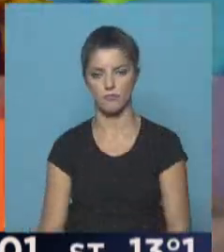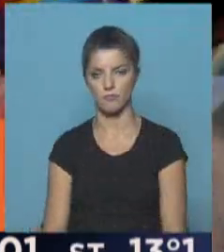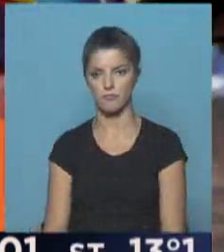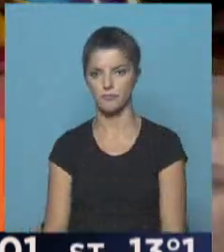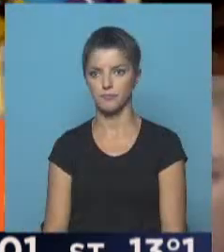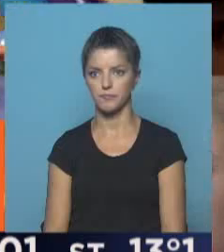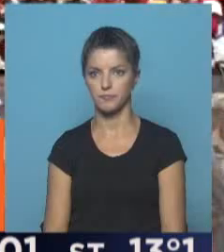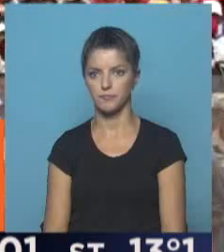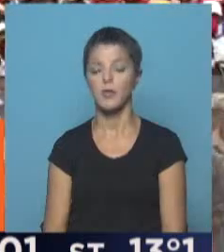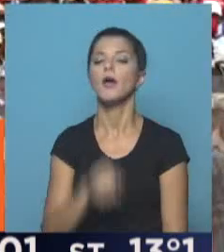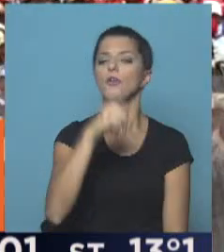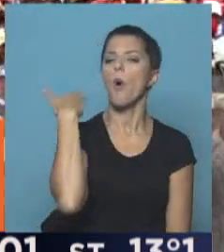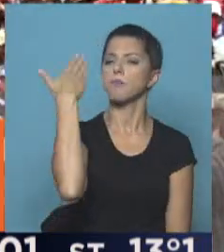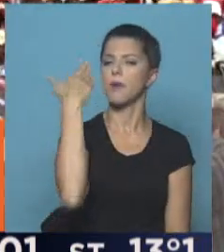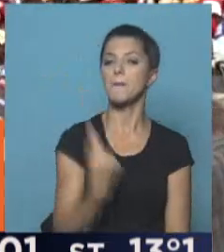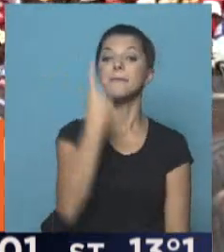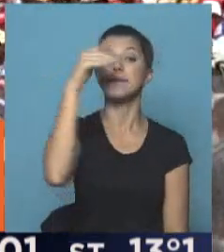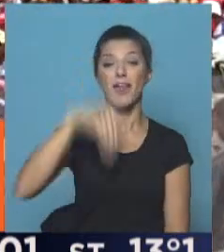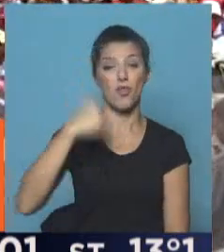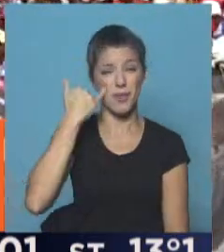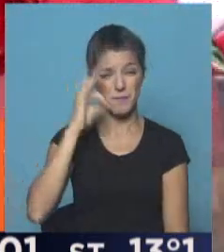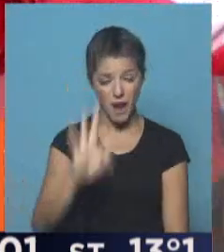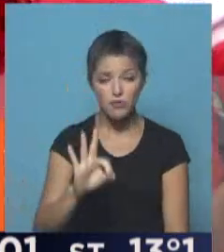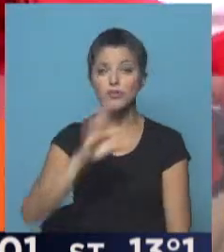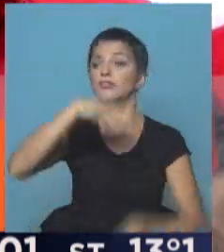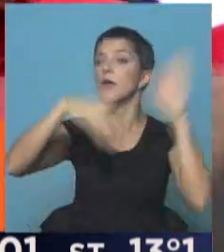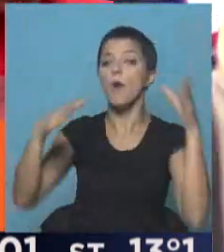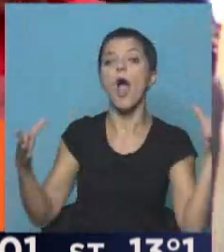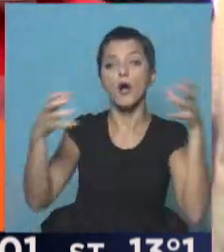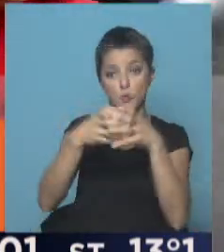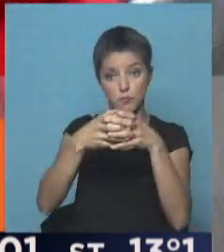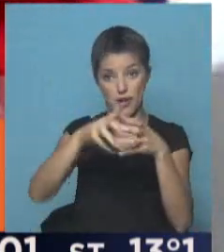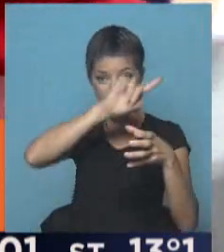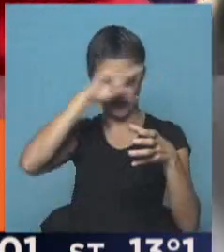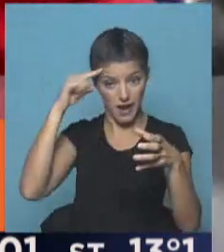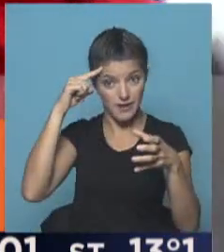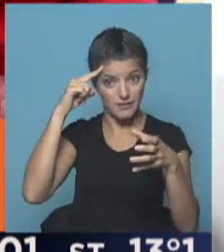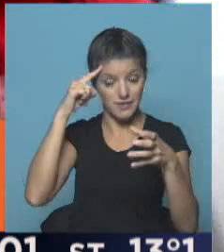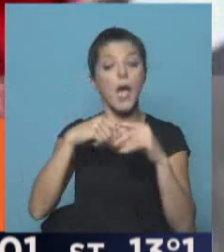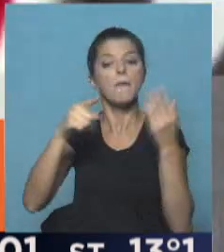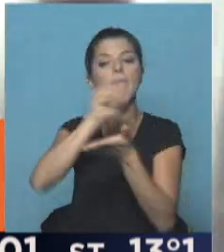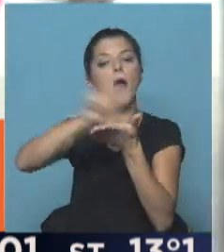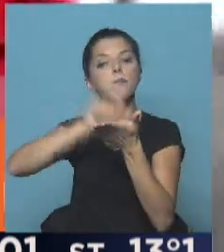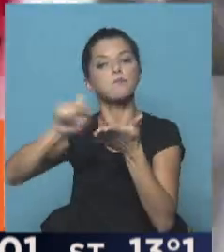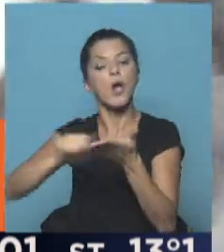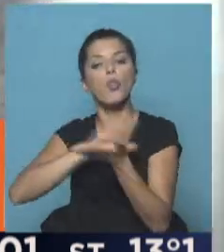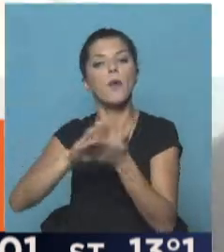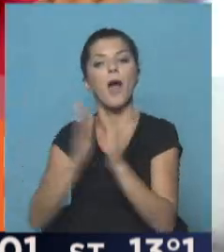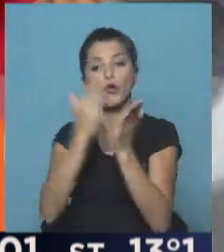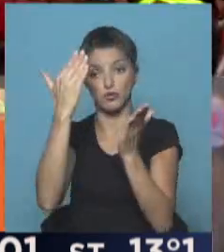En su mensaje del 1 de mayo, convocó a la Asamblea Nacional Constituyente para reformar la Carta Magna creada